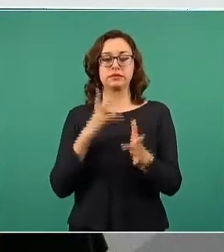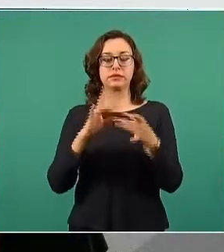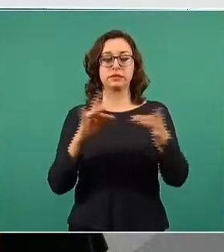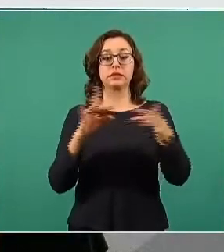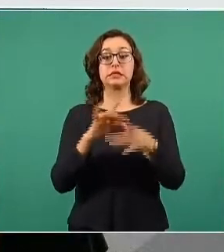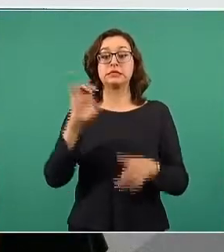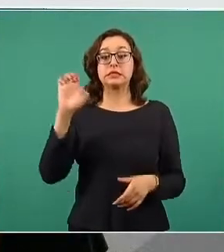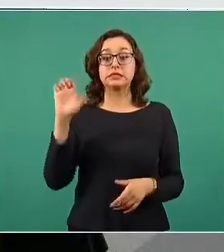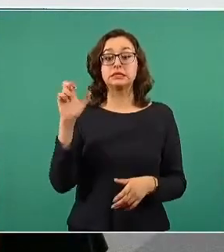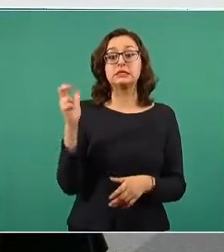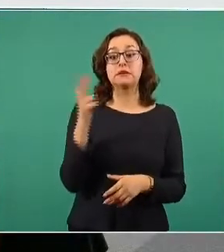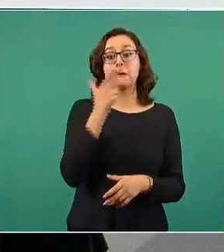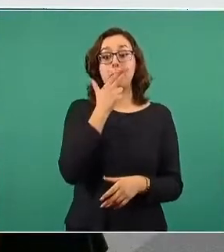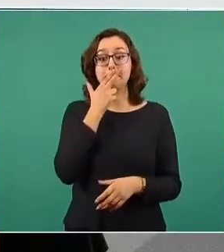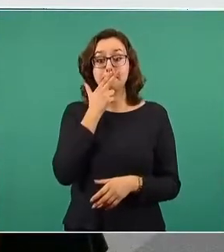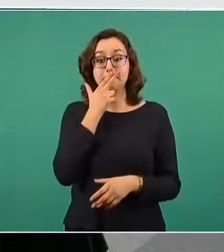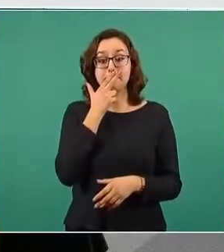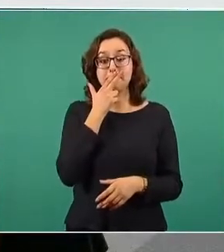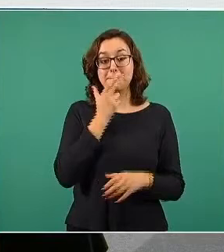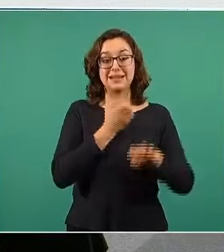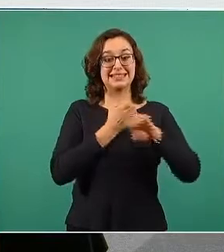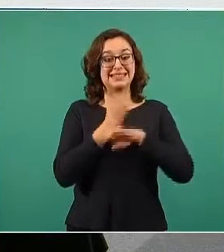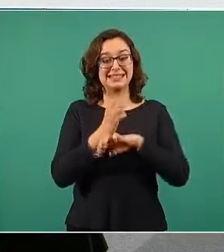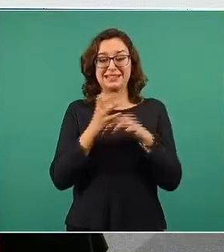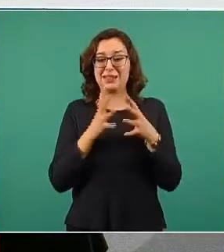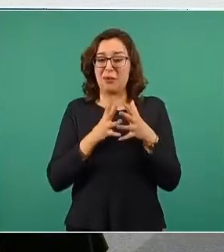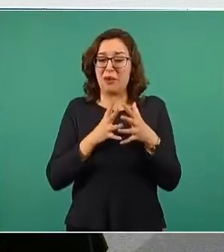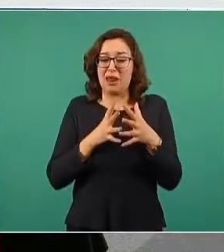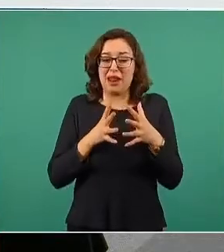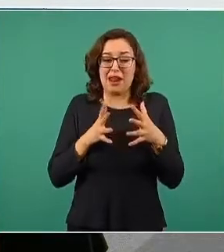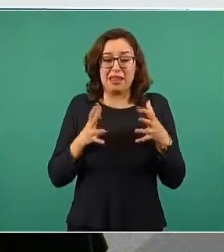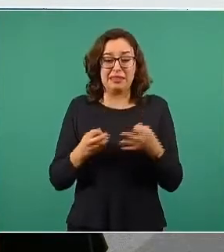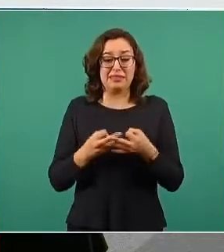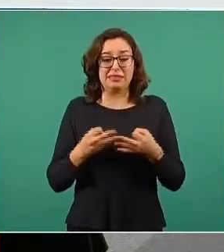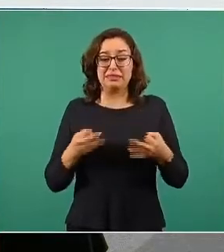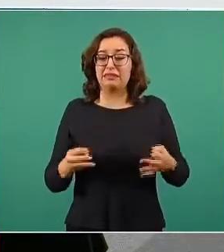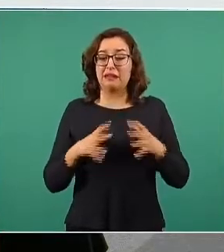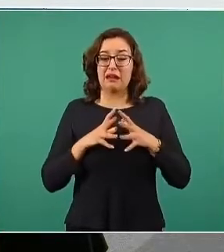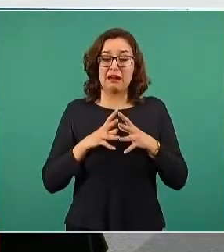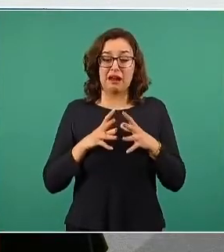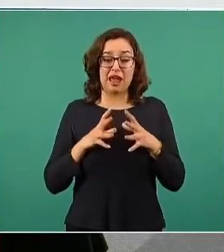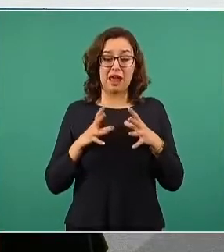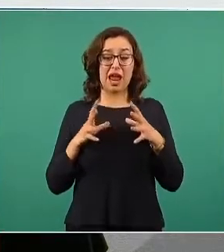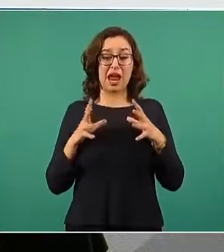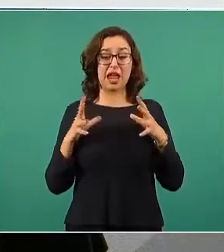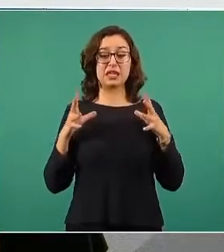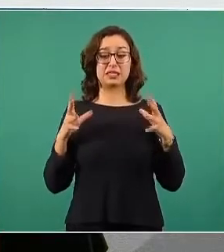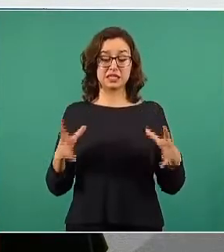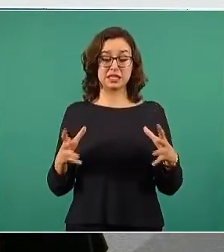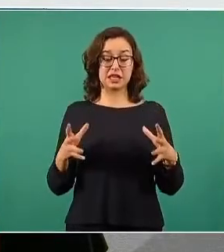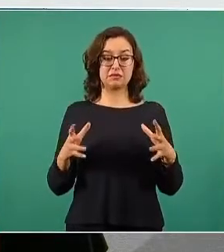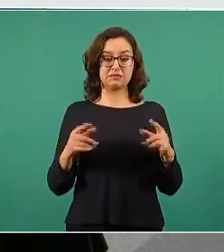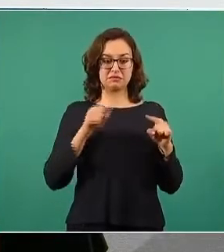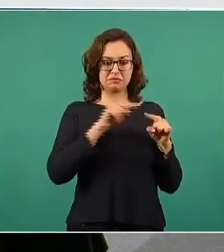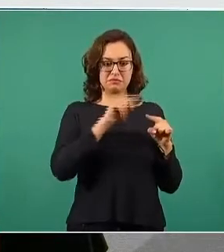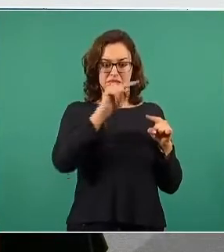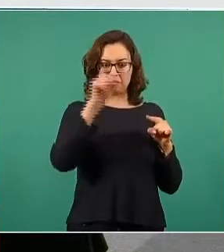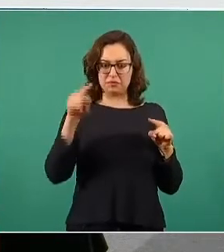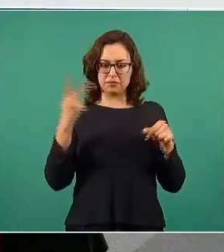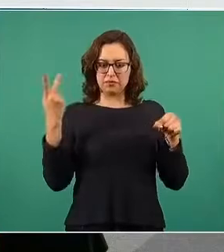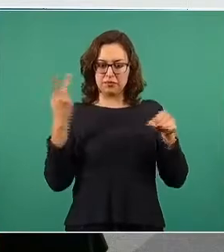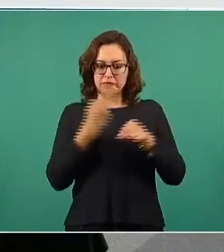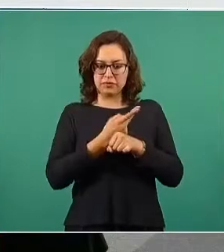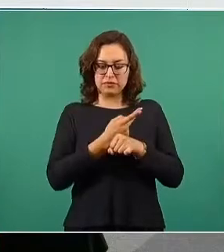Chihuahua. Chihuahua es un estado geográficamente muy extenso, y si uno identifica el acontecer epidémico